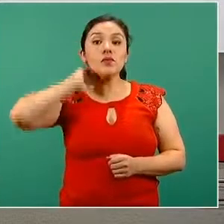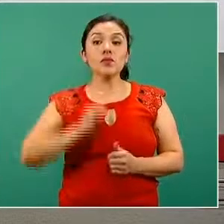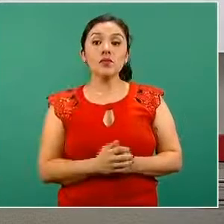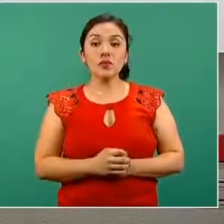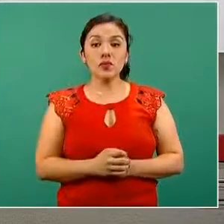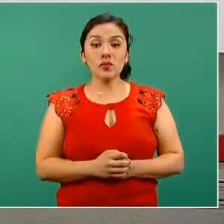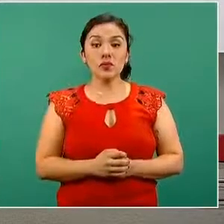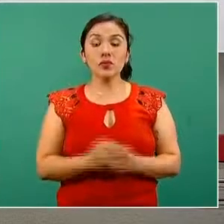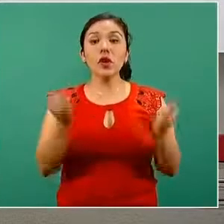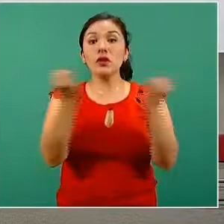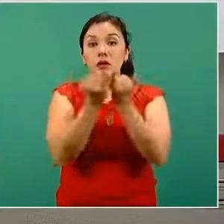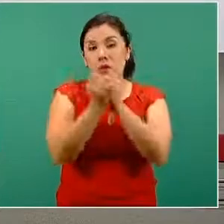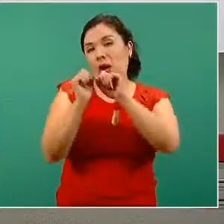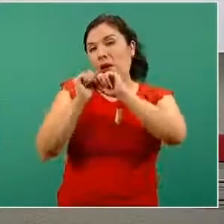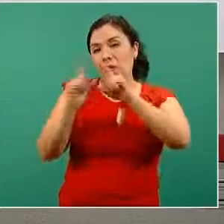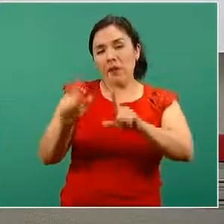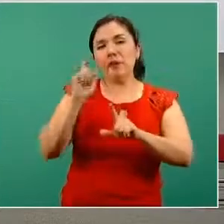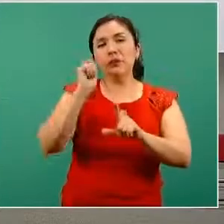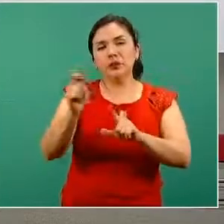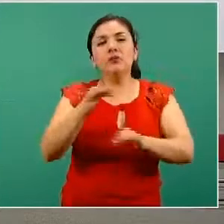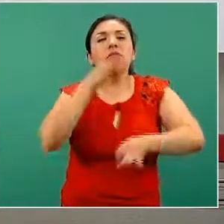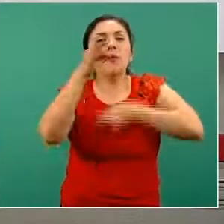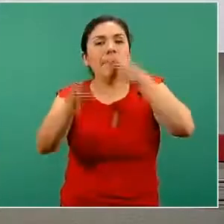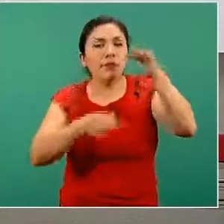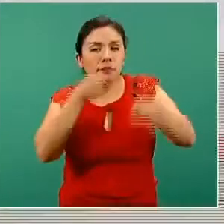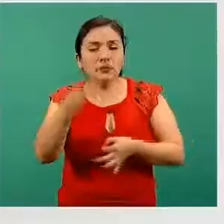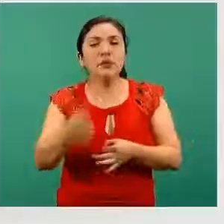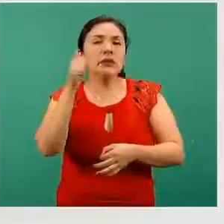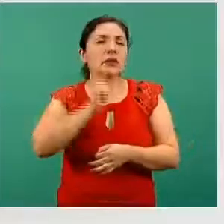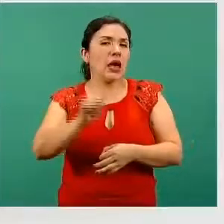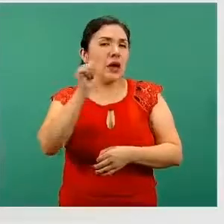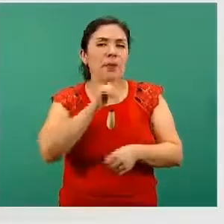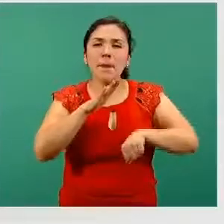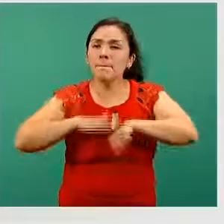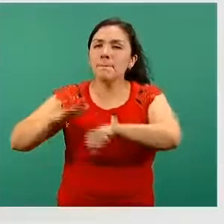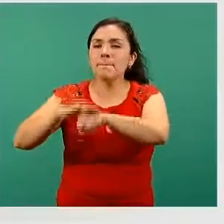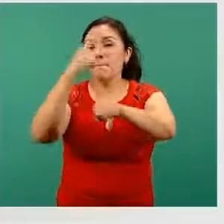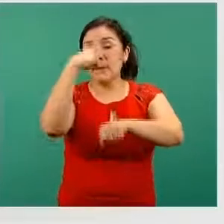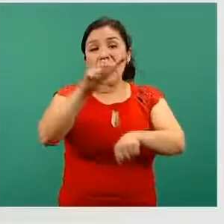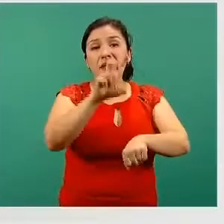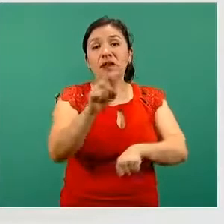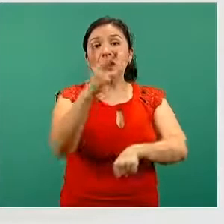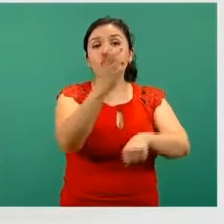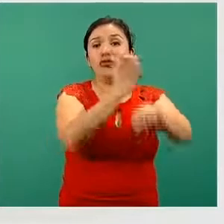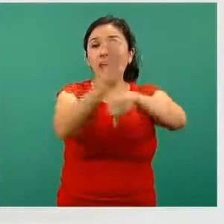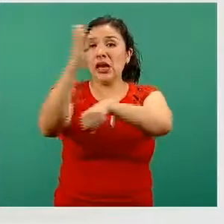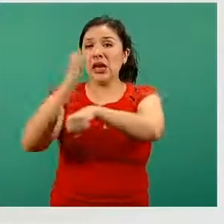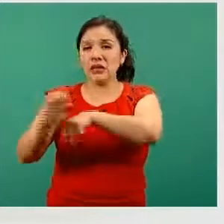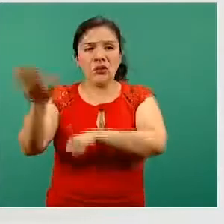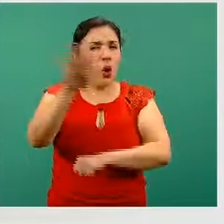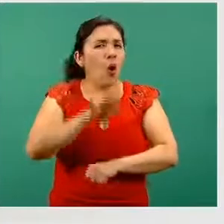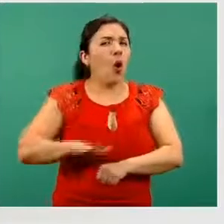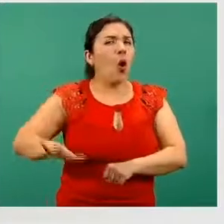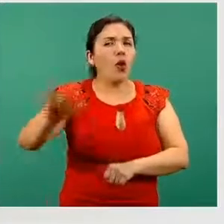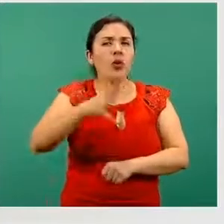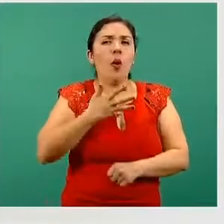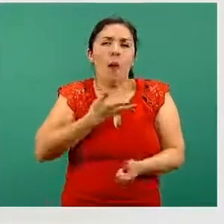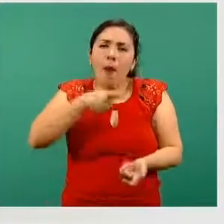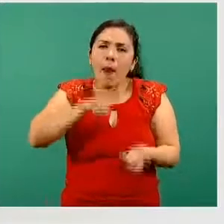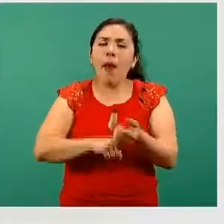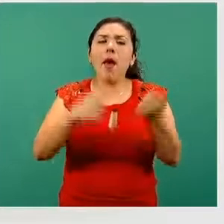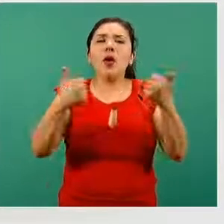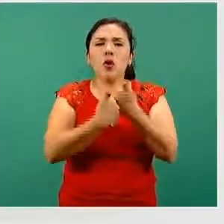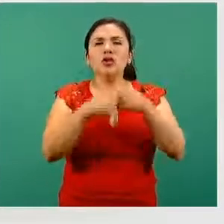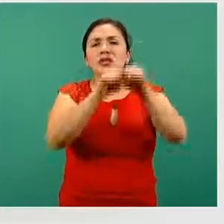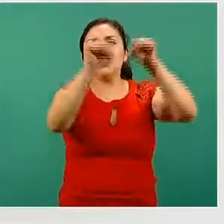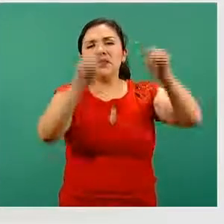también, como todos los días, la notificación que nos hacen las 32 entidades federativas, todas las unidades de salud a través del